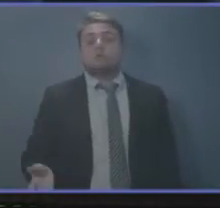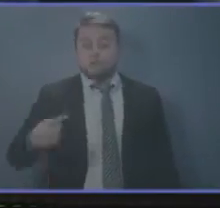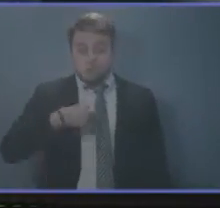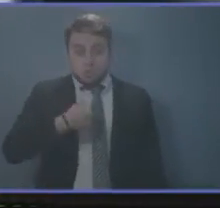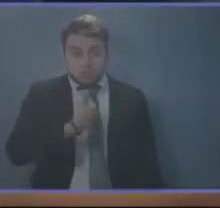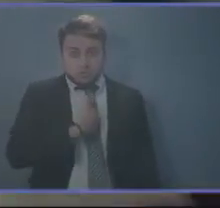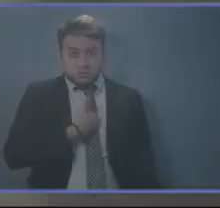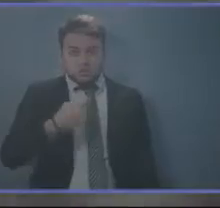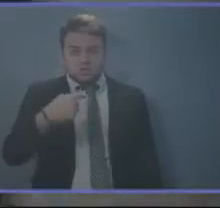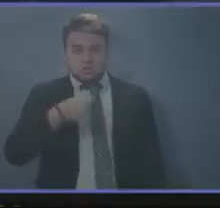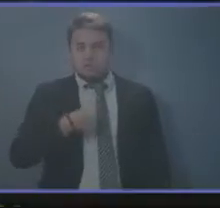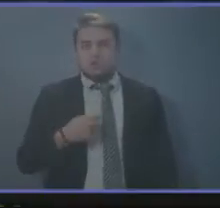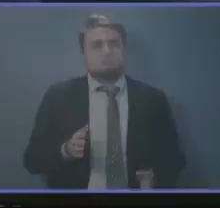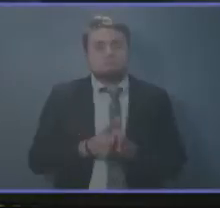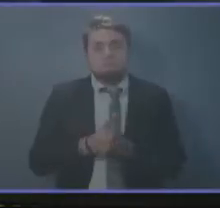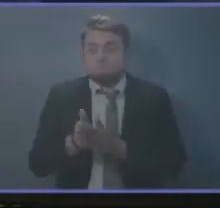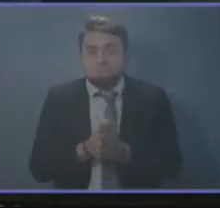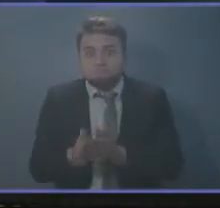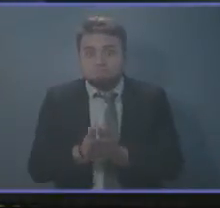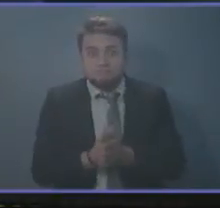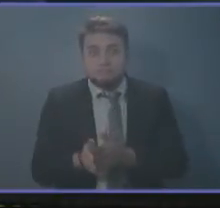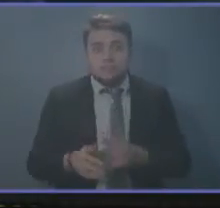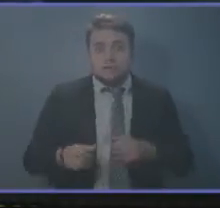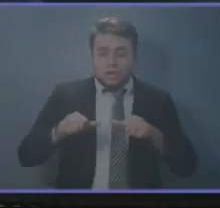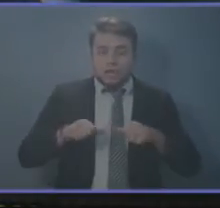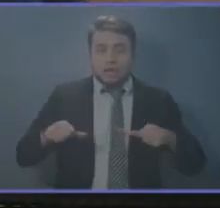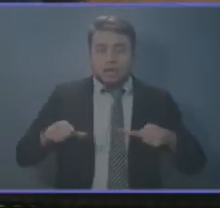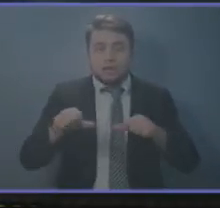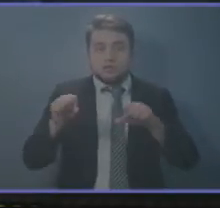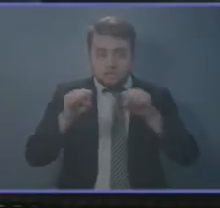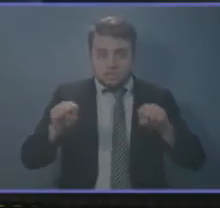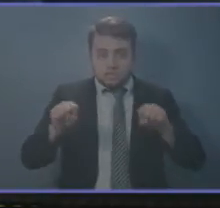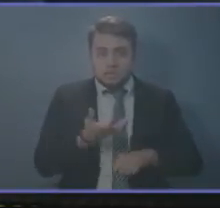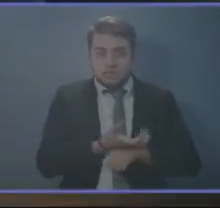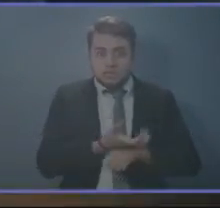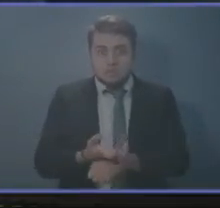yo no tengo ningún interés con el sector transporte, ni nadie de mi familia.